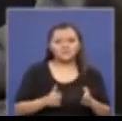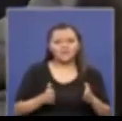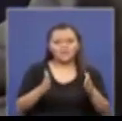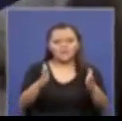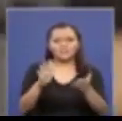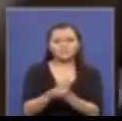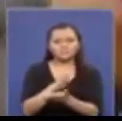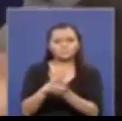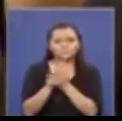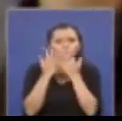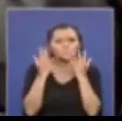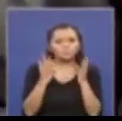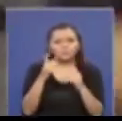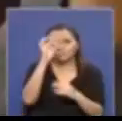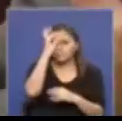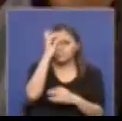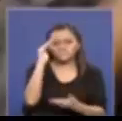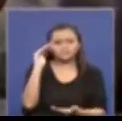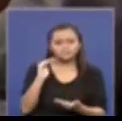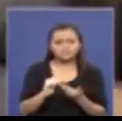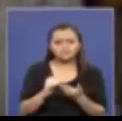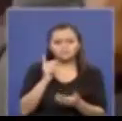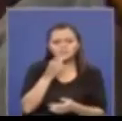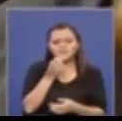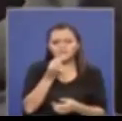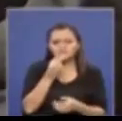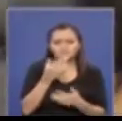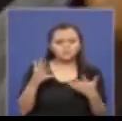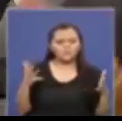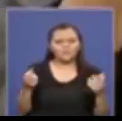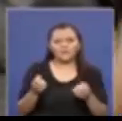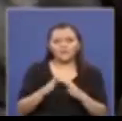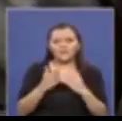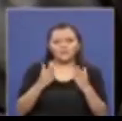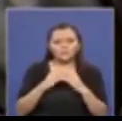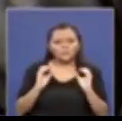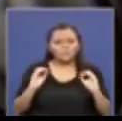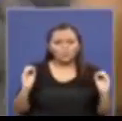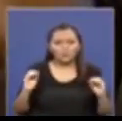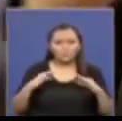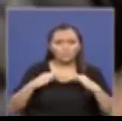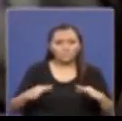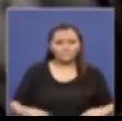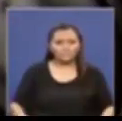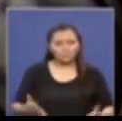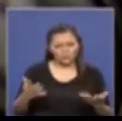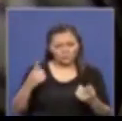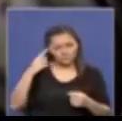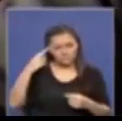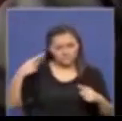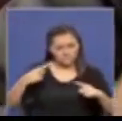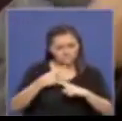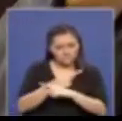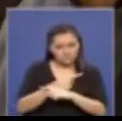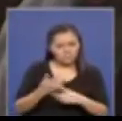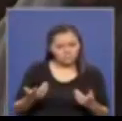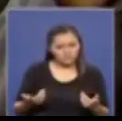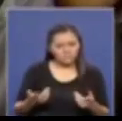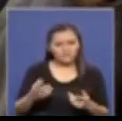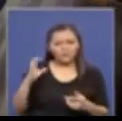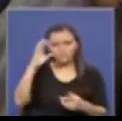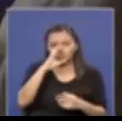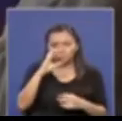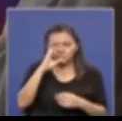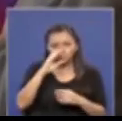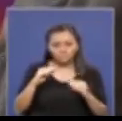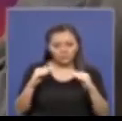menos para escuelas, menos para hospitales, menos para medicina, menos para libros, menos para uniformes. ¿Tiene eso algún sentido, compañero? Entonces hay que buscar